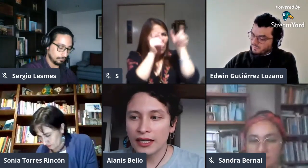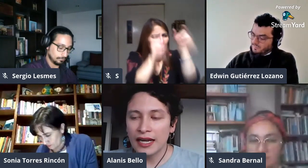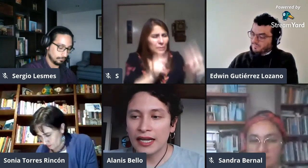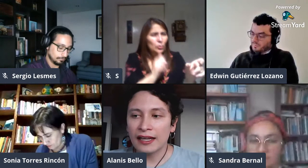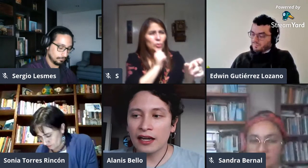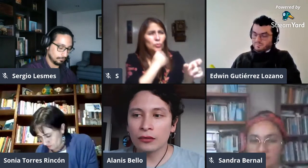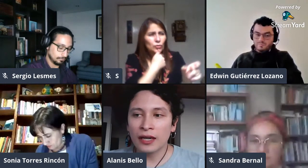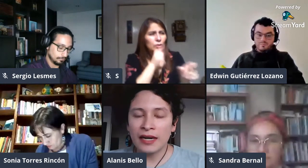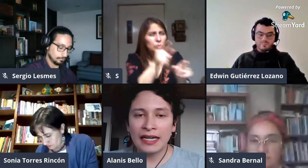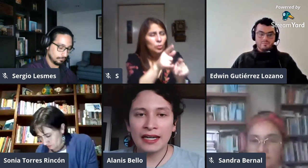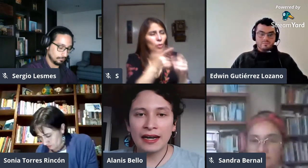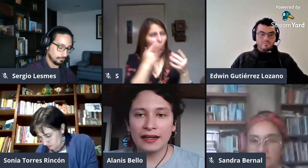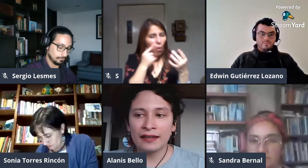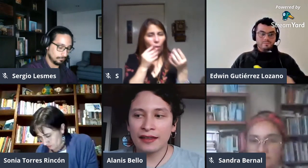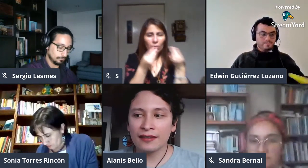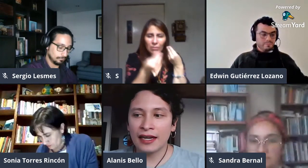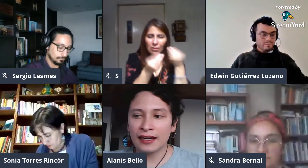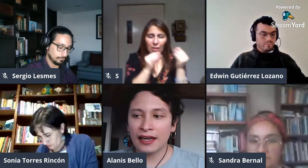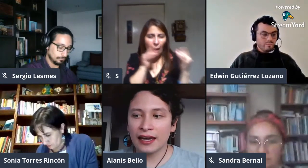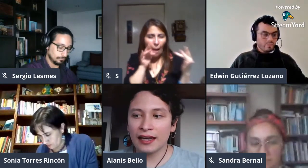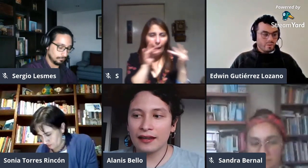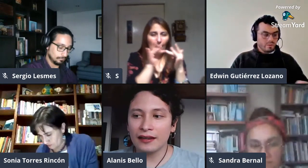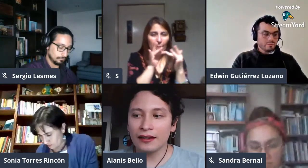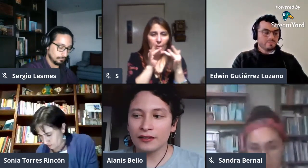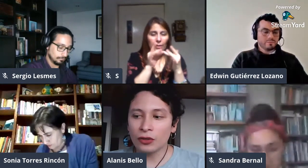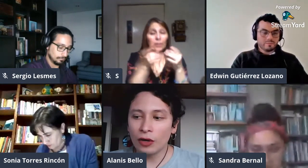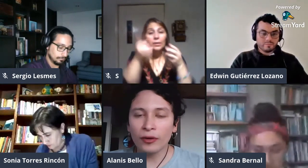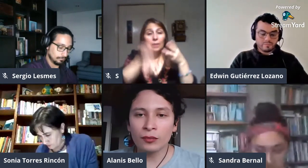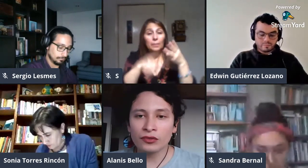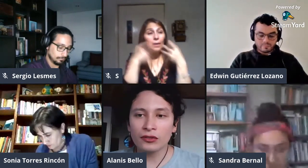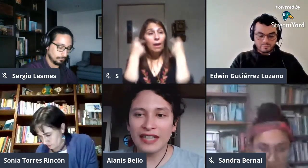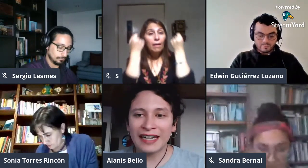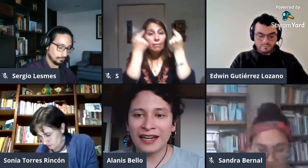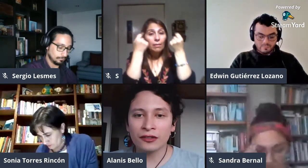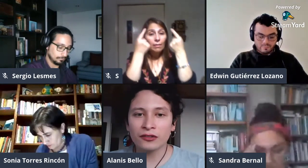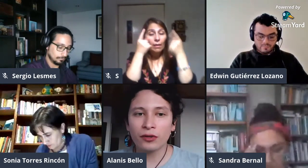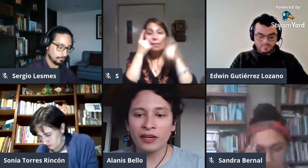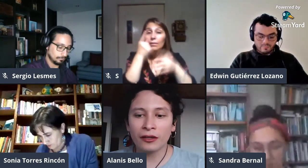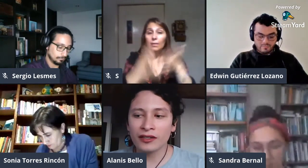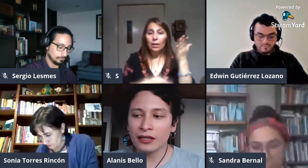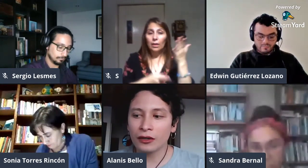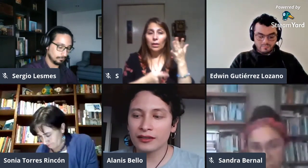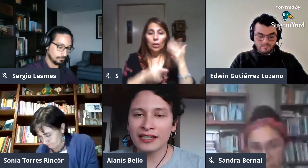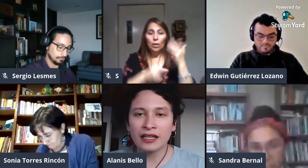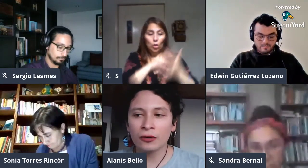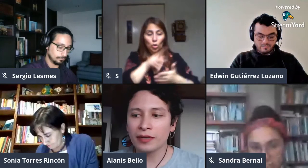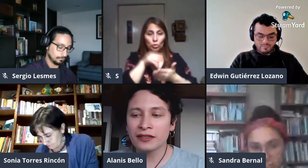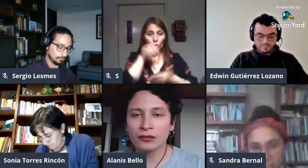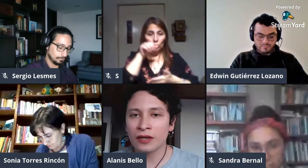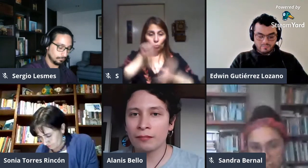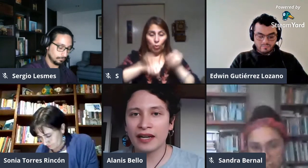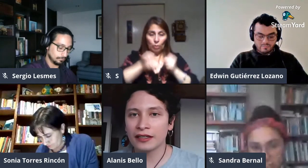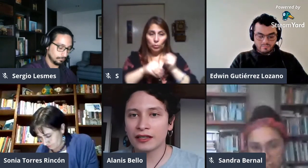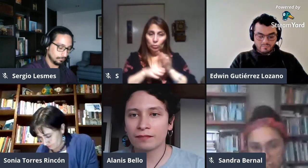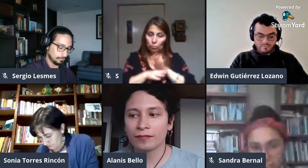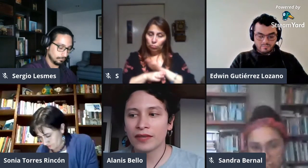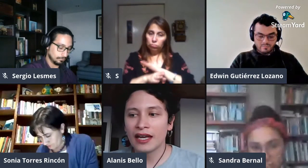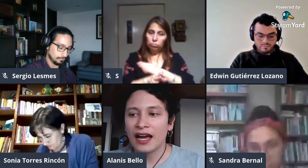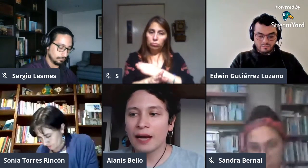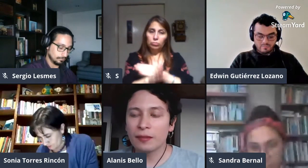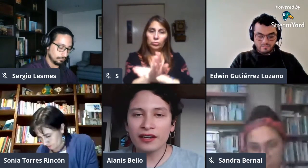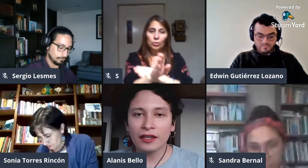otros y de alguna manera entender que solo podemos sostenernos por medio de esa comprensión